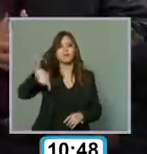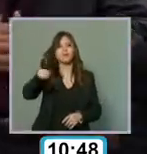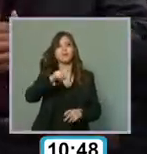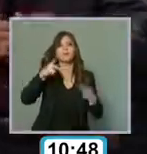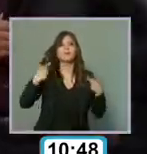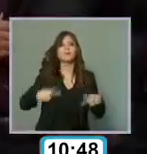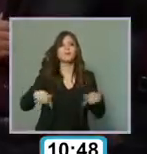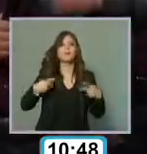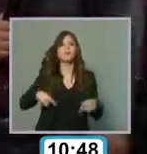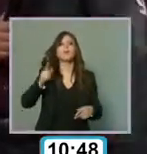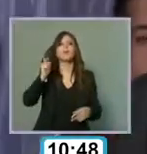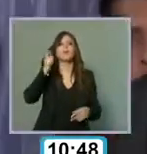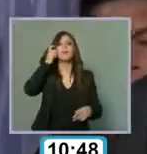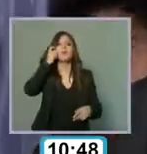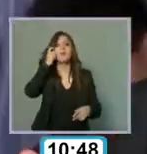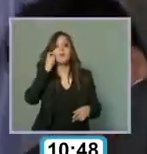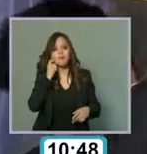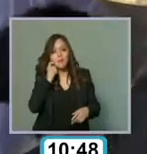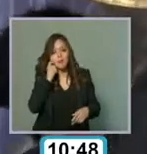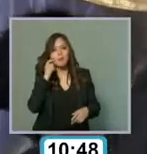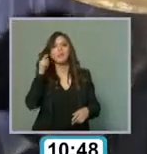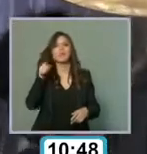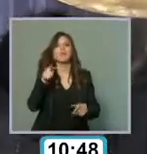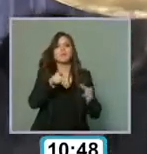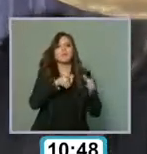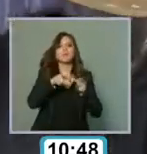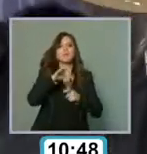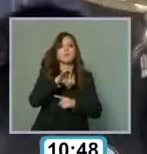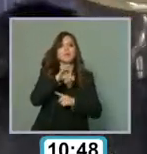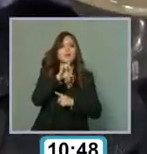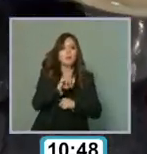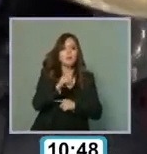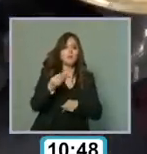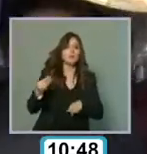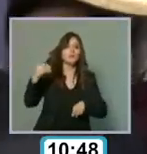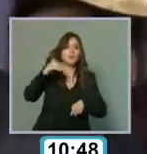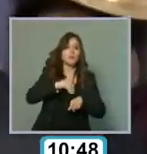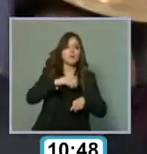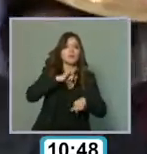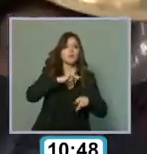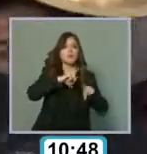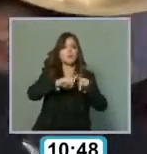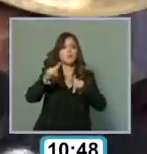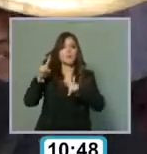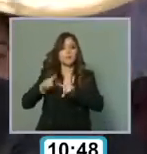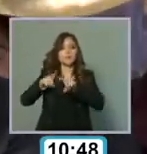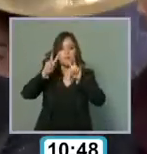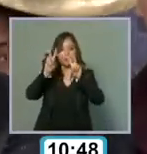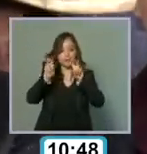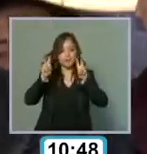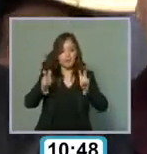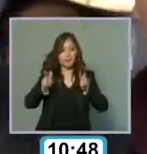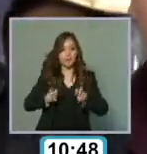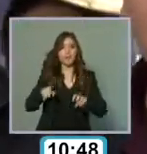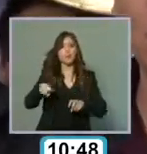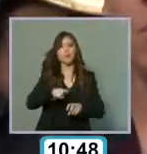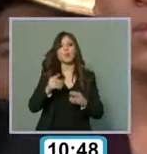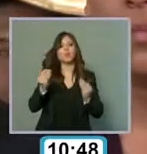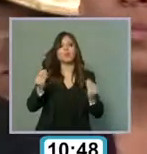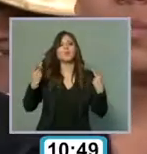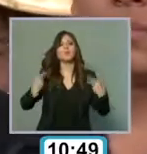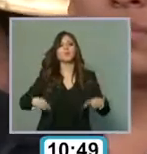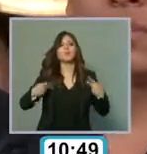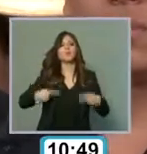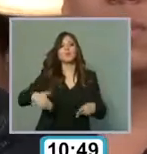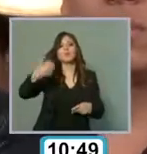saludazo muy especial. El material discográfico contiene varios temas muy buenos que mucha gente ya los conoce por ahí, como Lo dejamos para